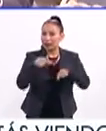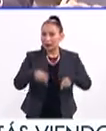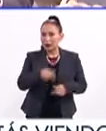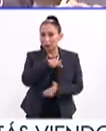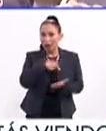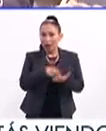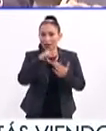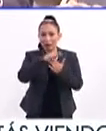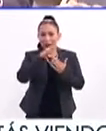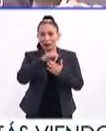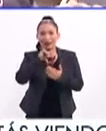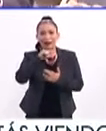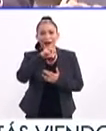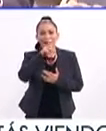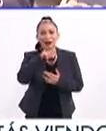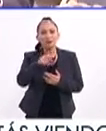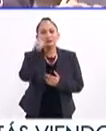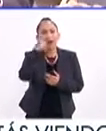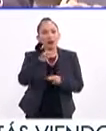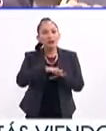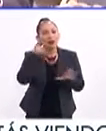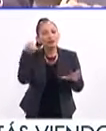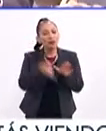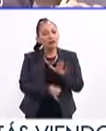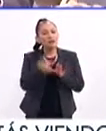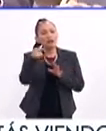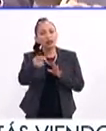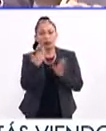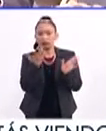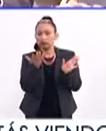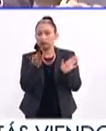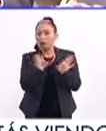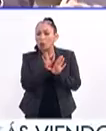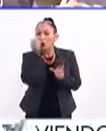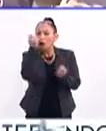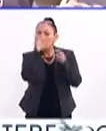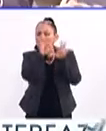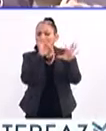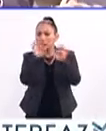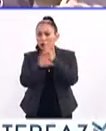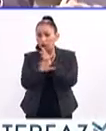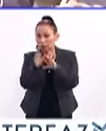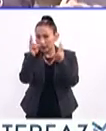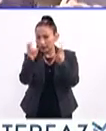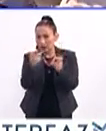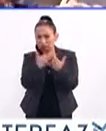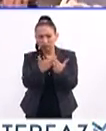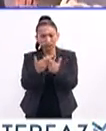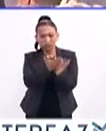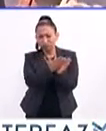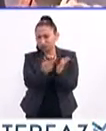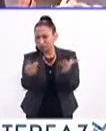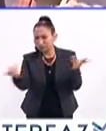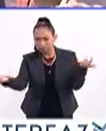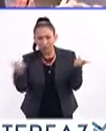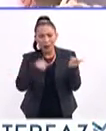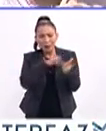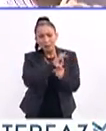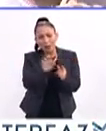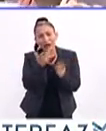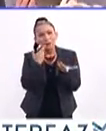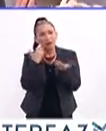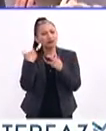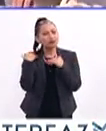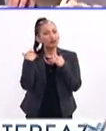con nosotros en la mesa de Interfaz para profundizar en solo algunos aspectos de la vastedad que nos va a dar poder